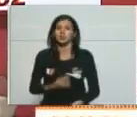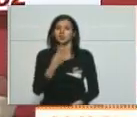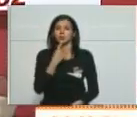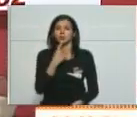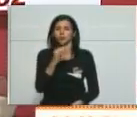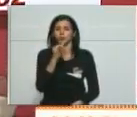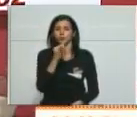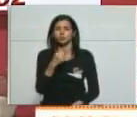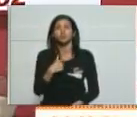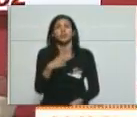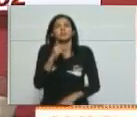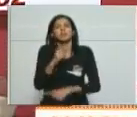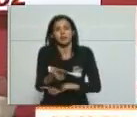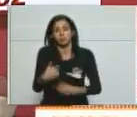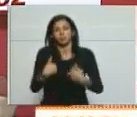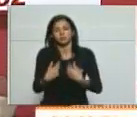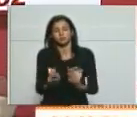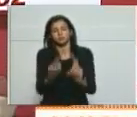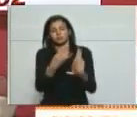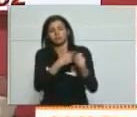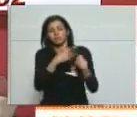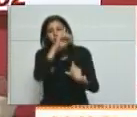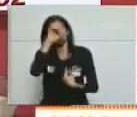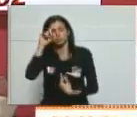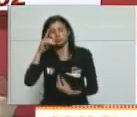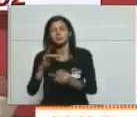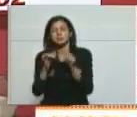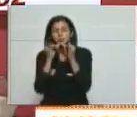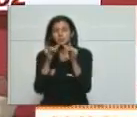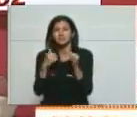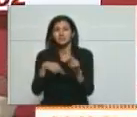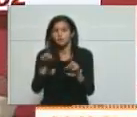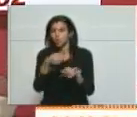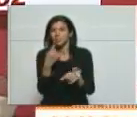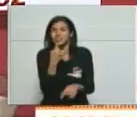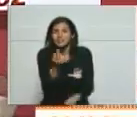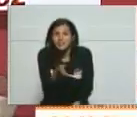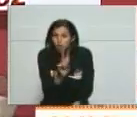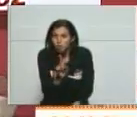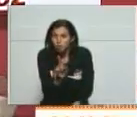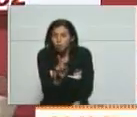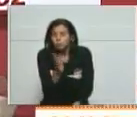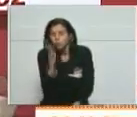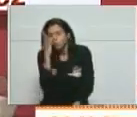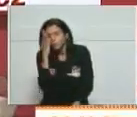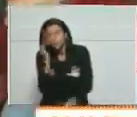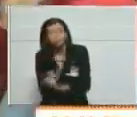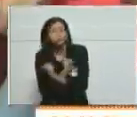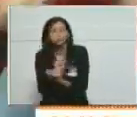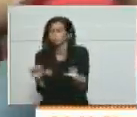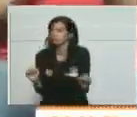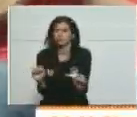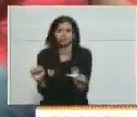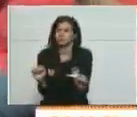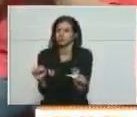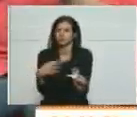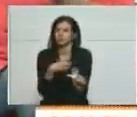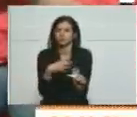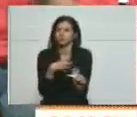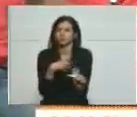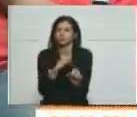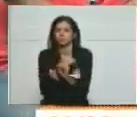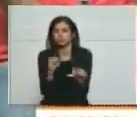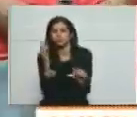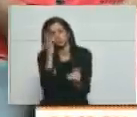esto. Porque si no, yo esta noche no dormiría. No dormiría. Y